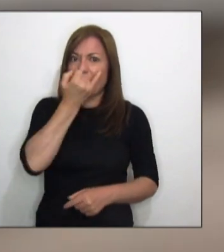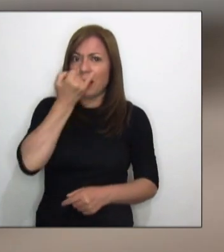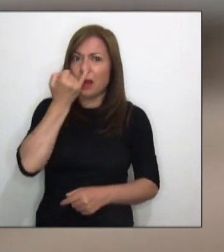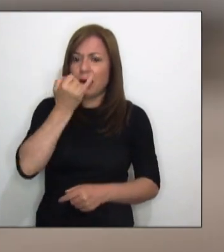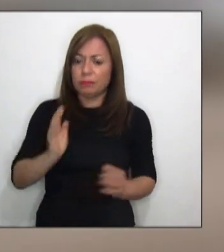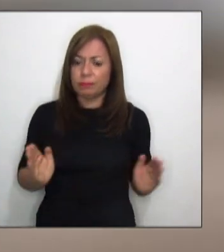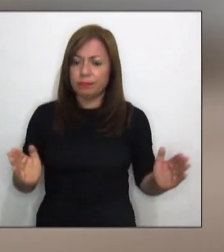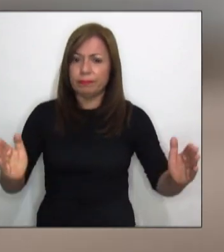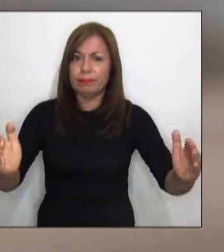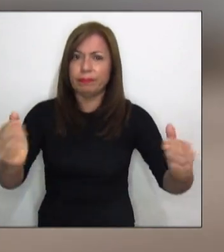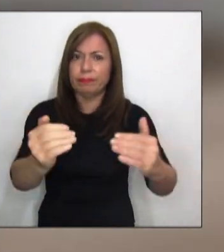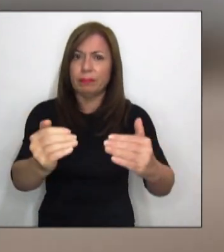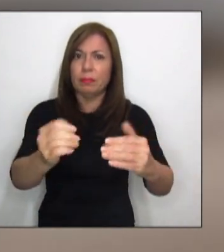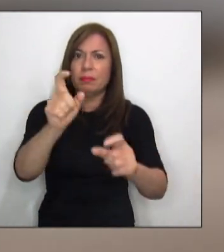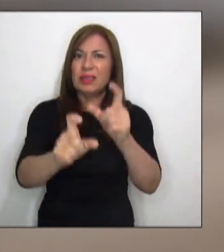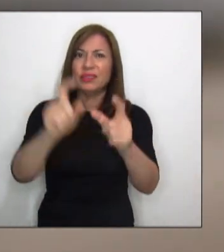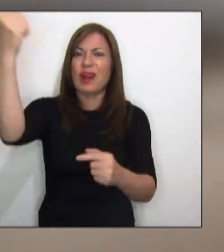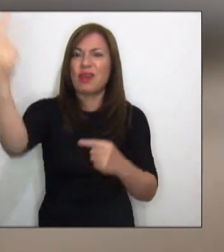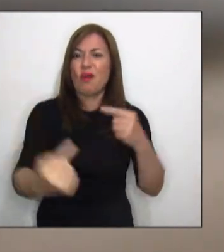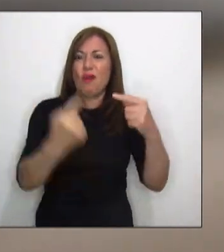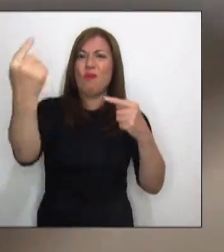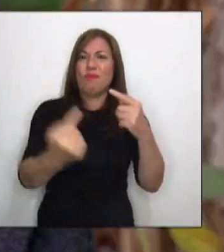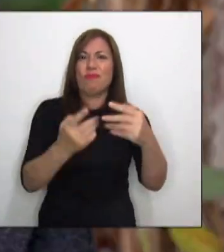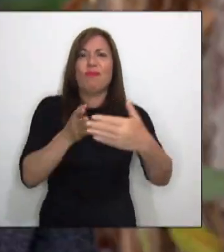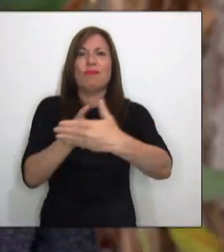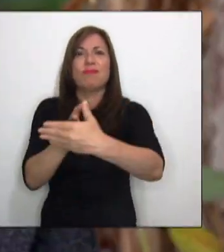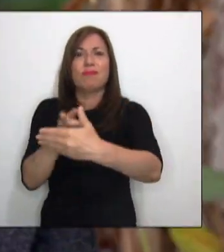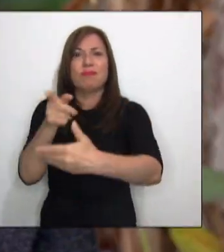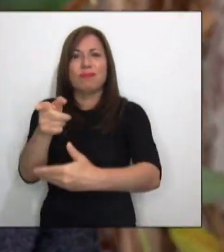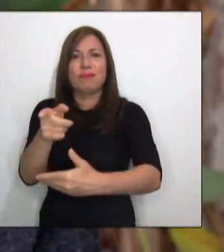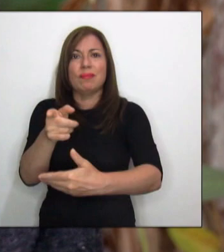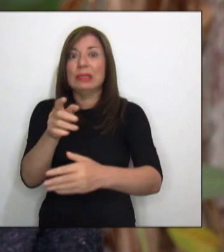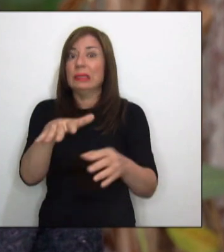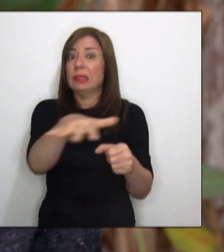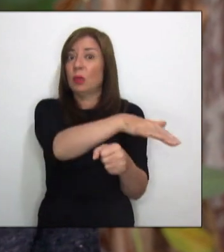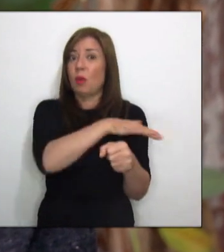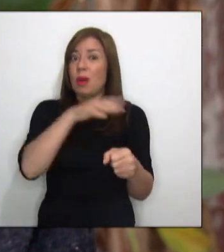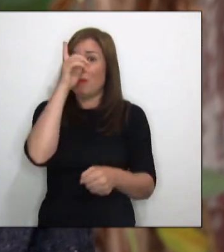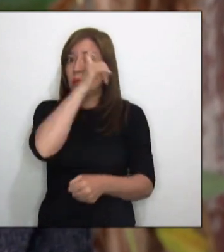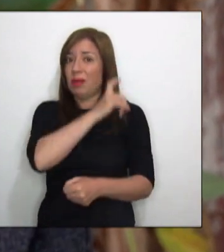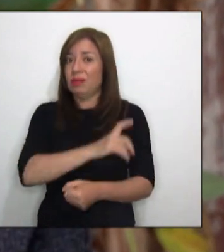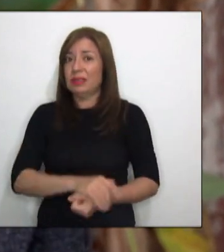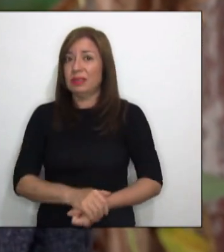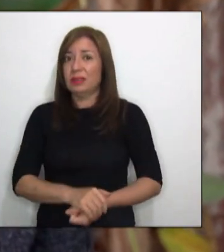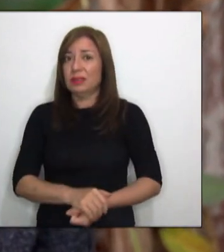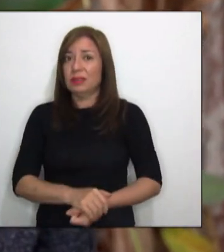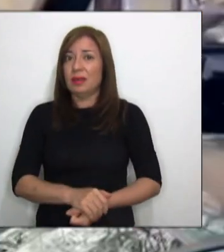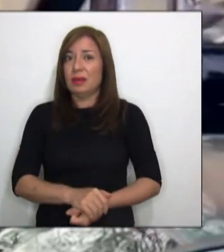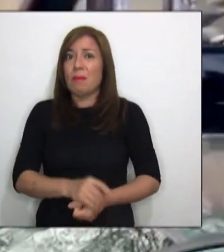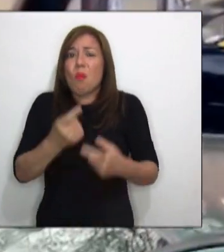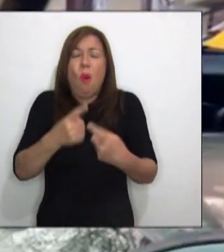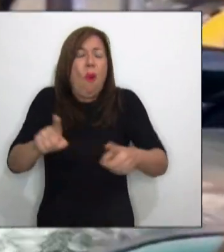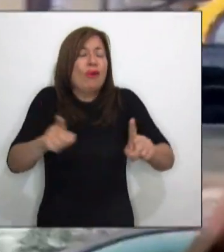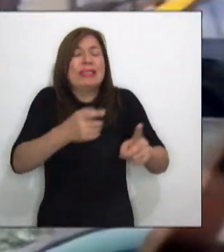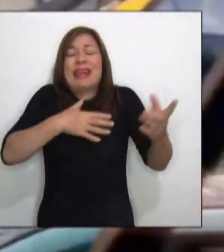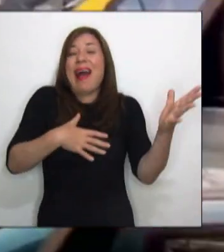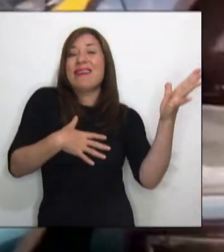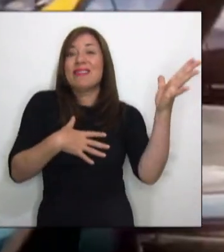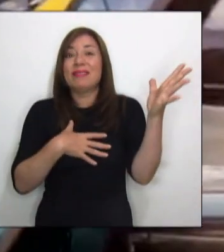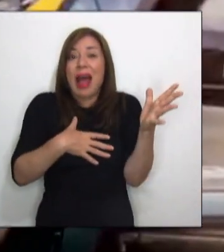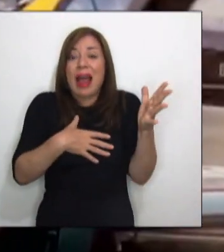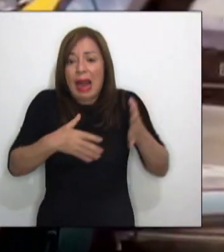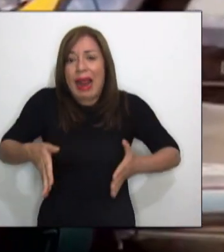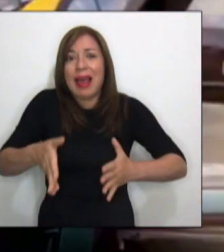que los vehículos no pasaran en la noche. Fue una situación muy difícil. Música, baile